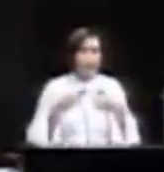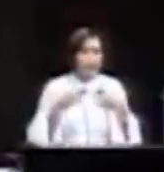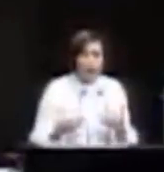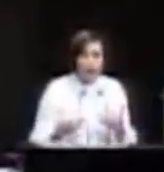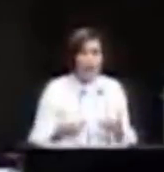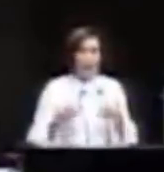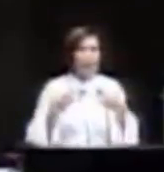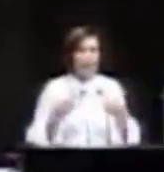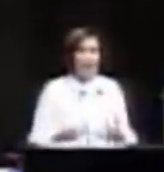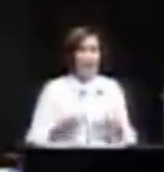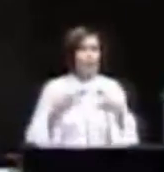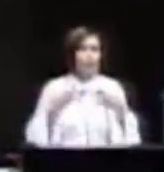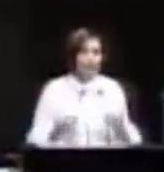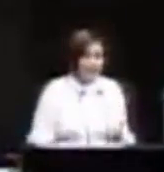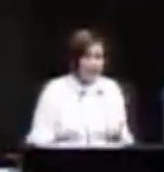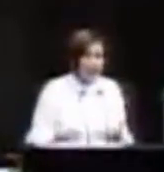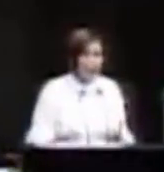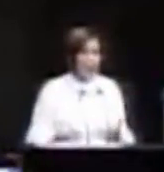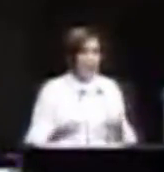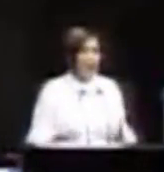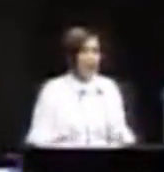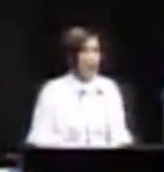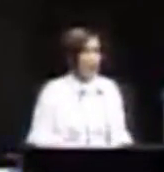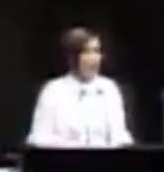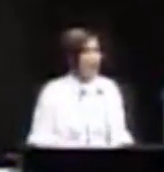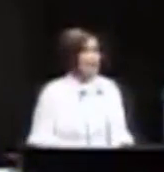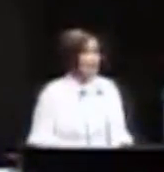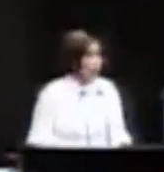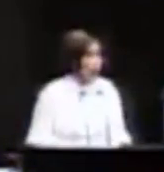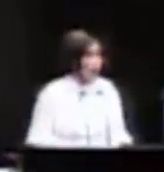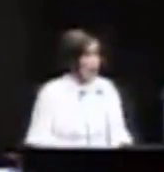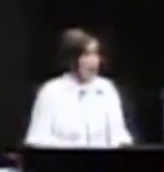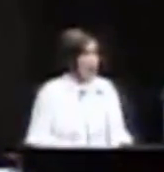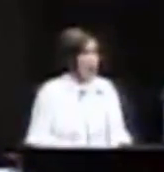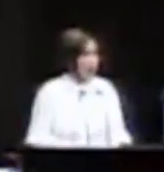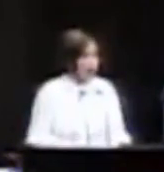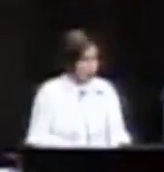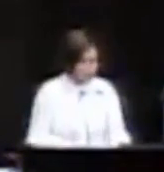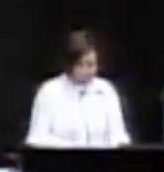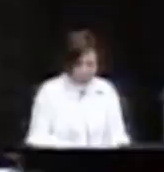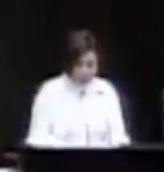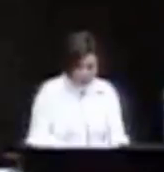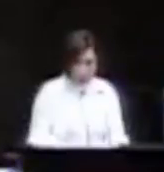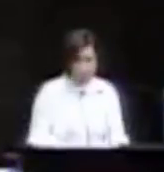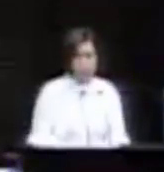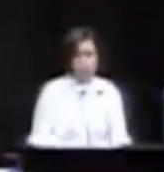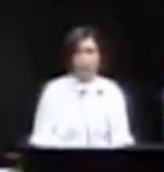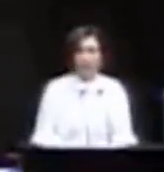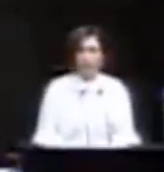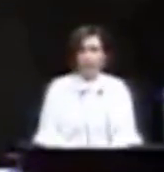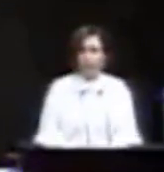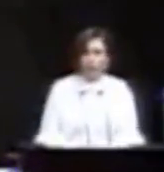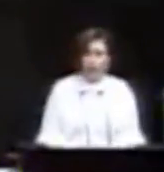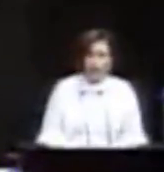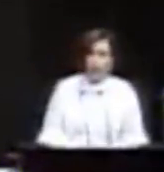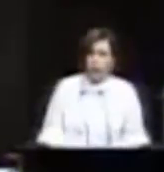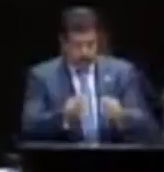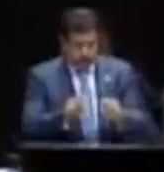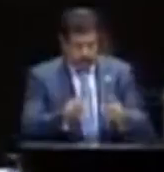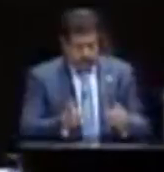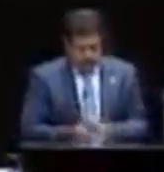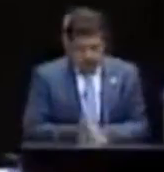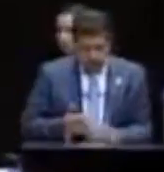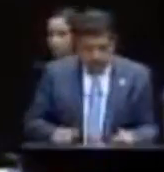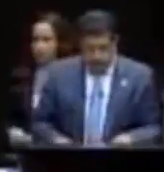que construirla de manera diferente para que estuviera segura y para que no tuviera riesgos. Todo esto